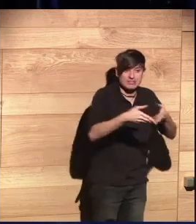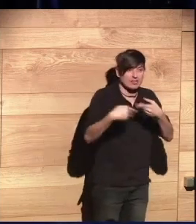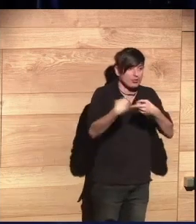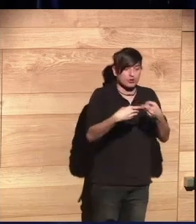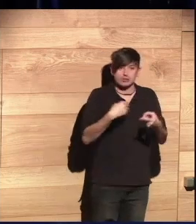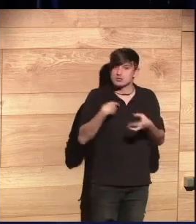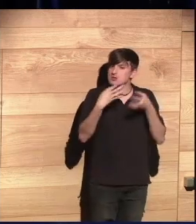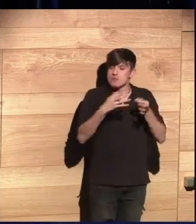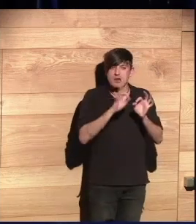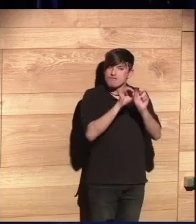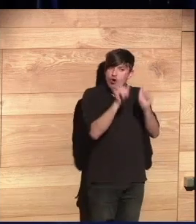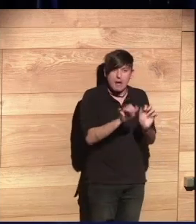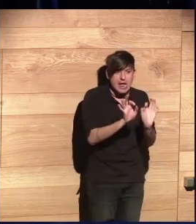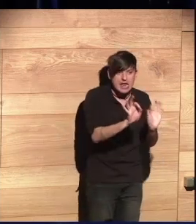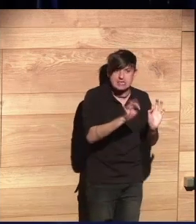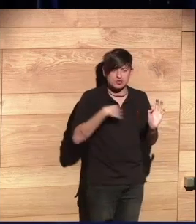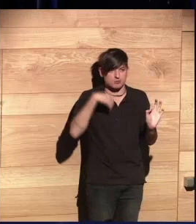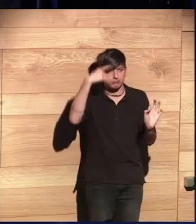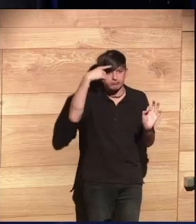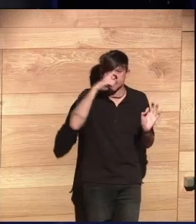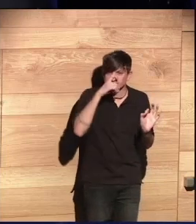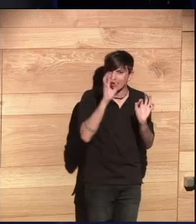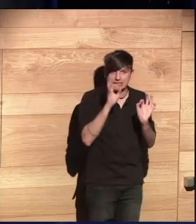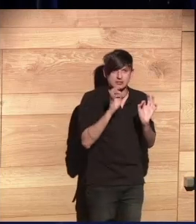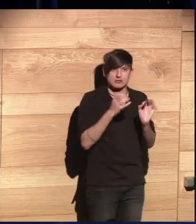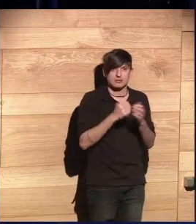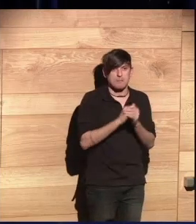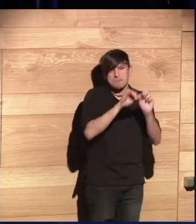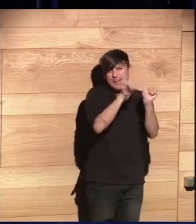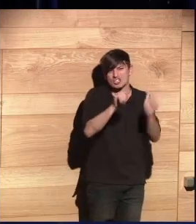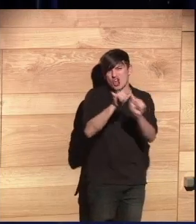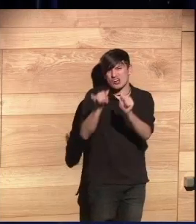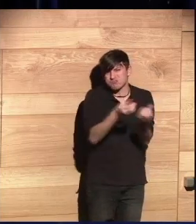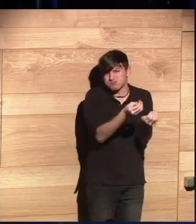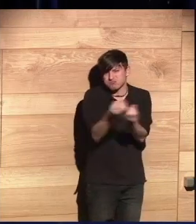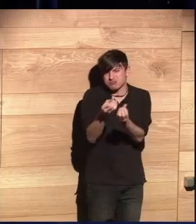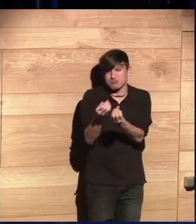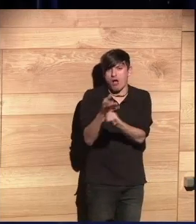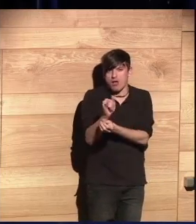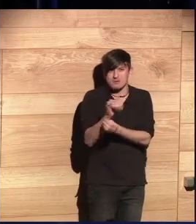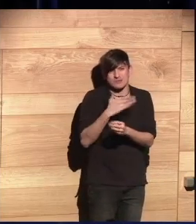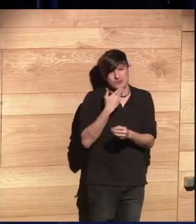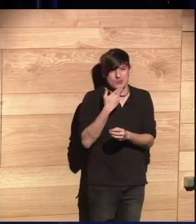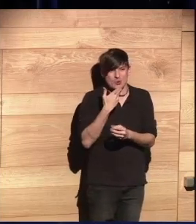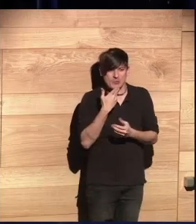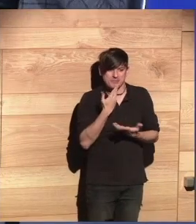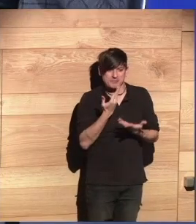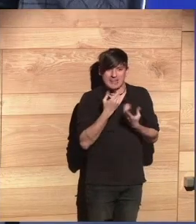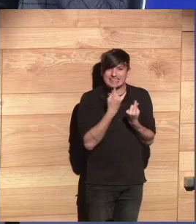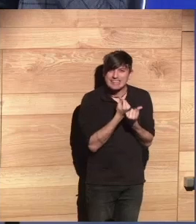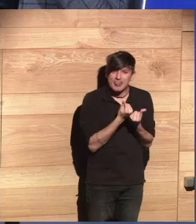siempre, porque lo tengo instalado en mi memoria, porque hay versiones de fulanito, menganito, demás, y estamos faltando un poco la